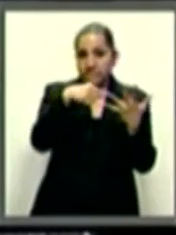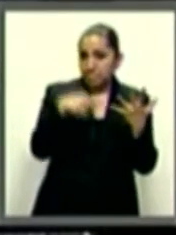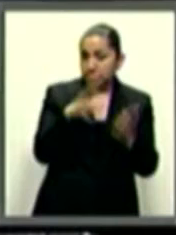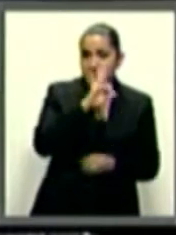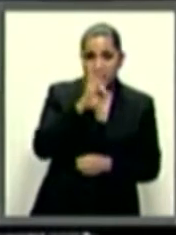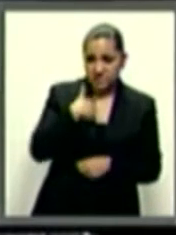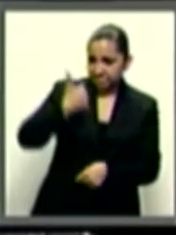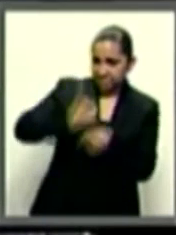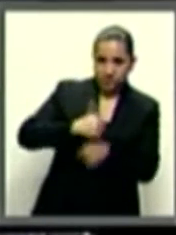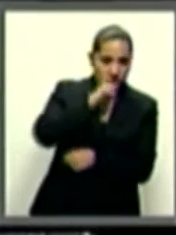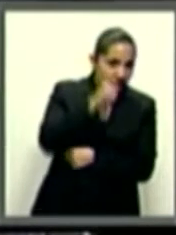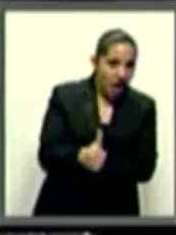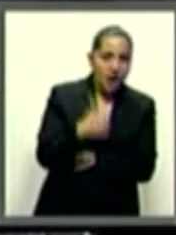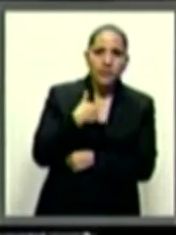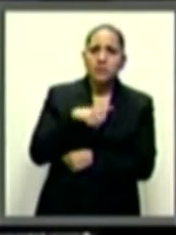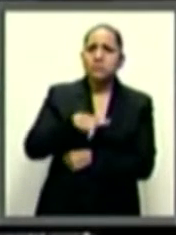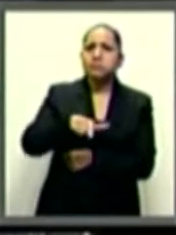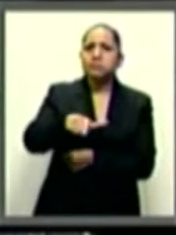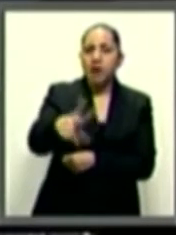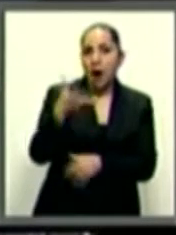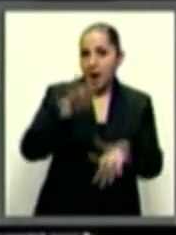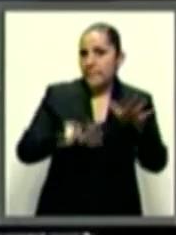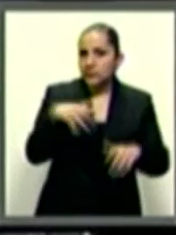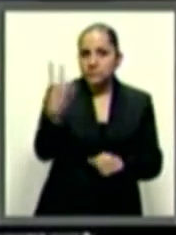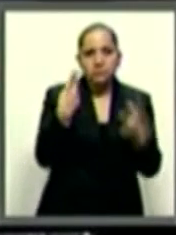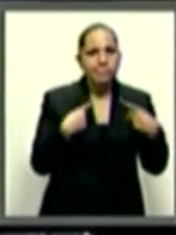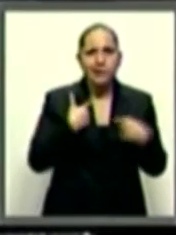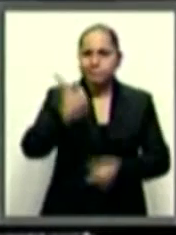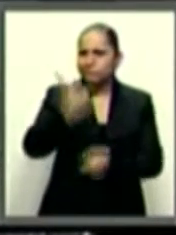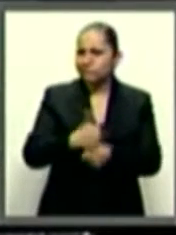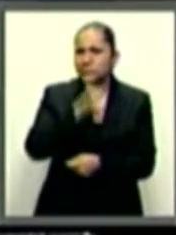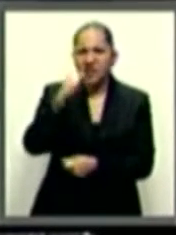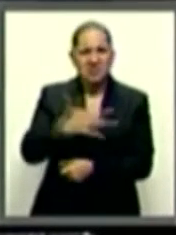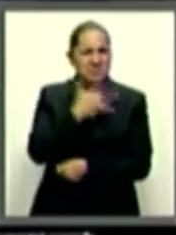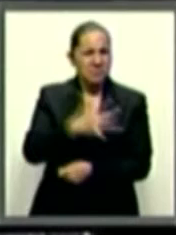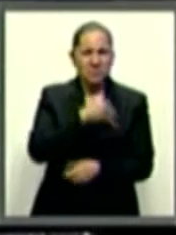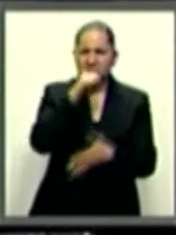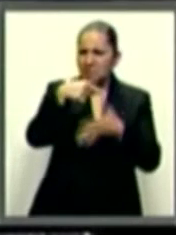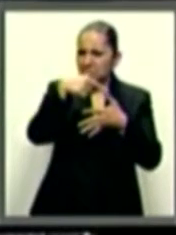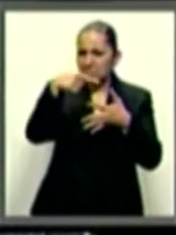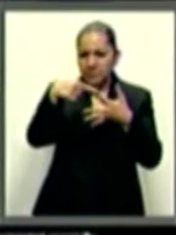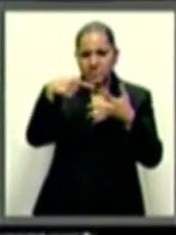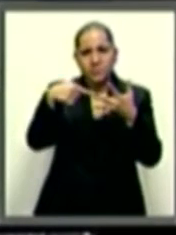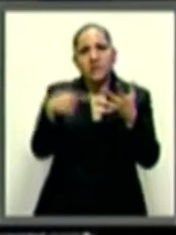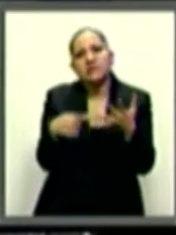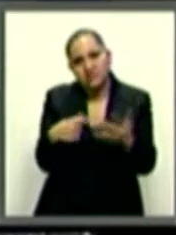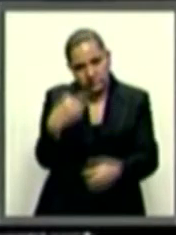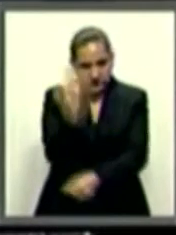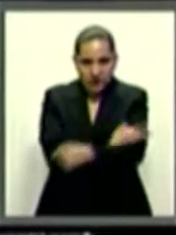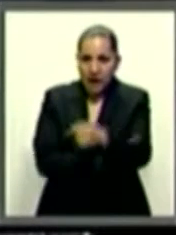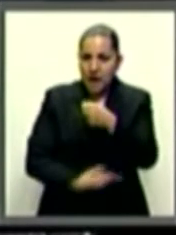agresiva, progresiva, silenciosa y no presentar síntomas hasta las etapas avanzadas, cuando los tratamientos